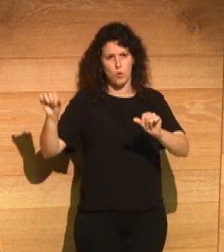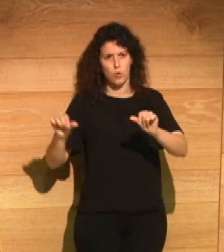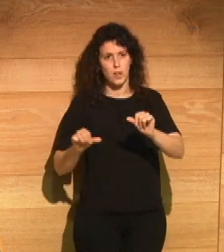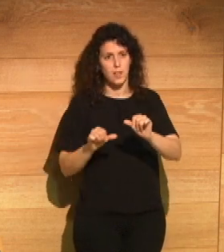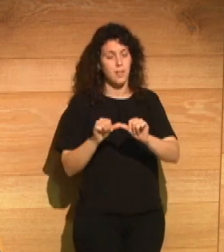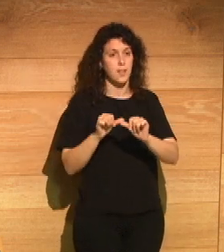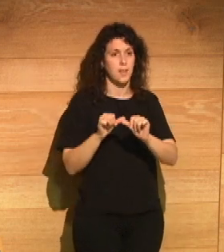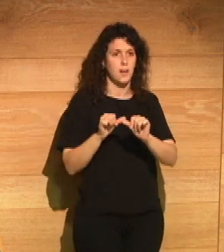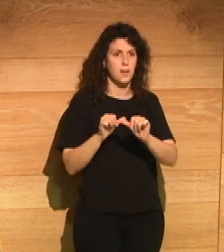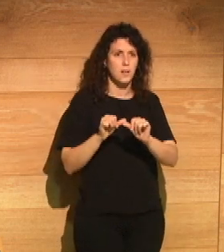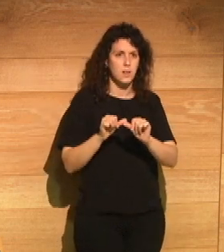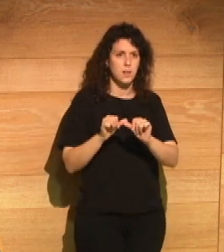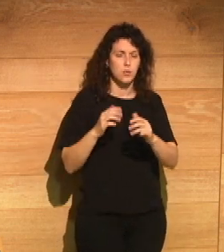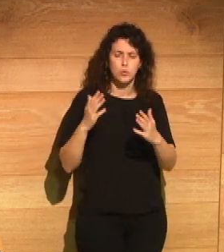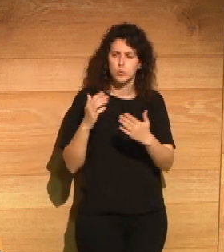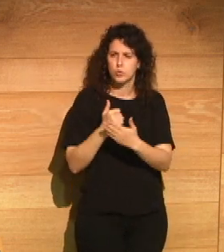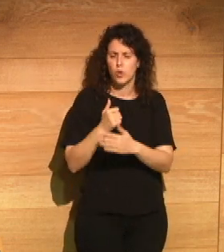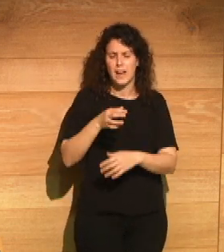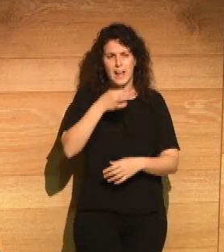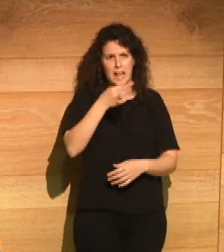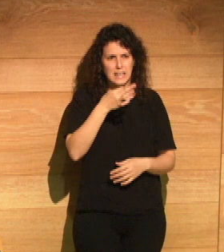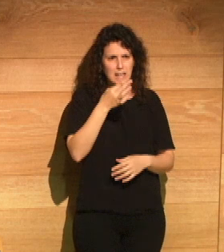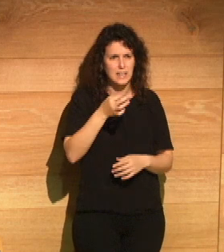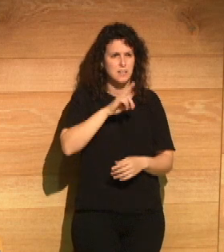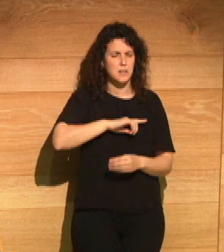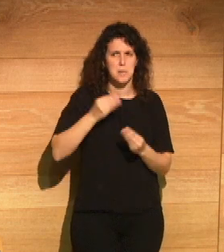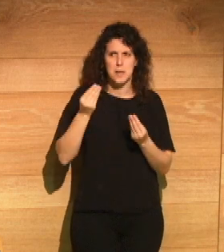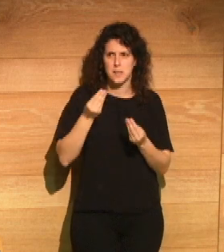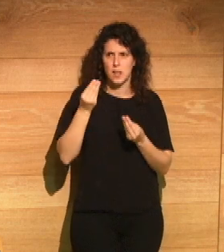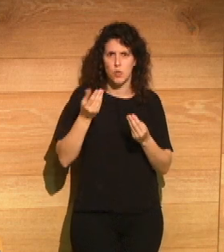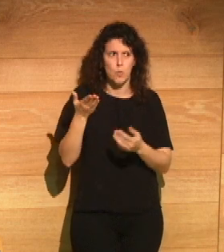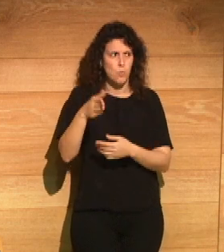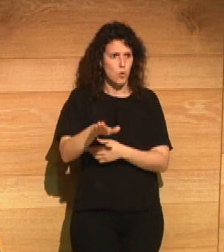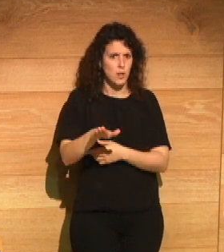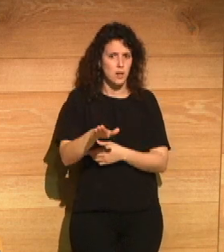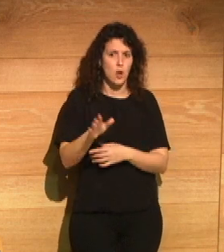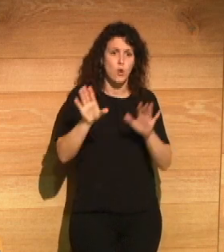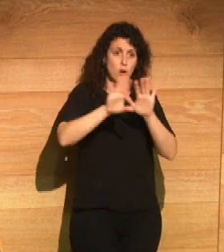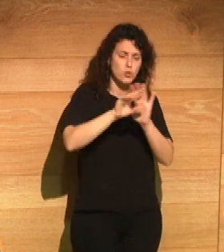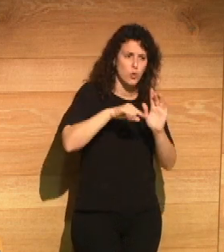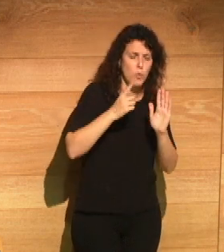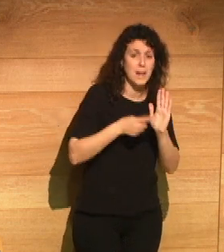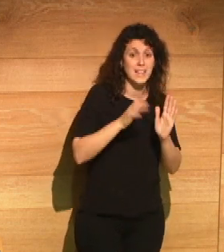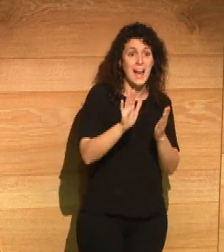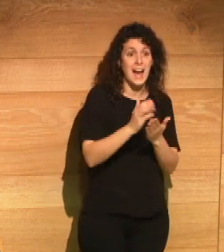siguiente, toda una nueva tarde, sintiendo que se iba a morir y otra noche completa hasta la